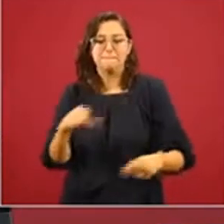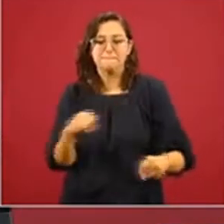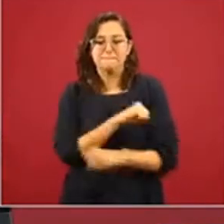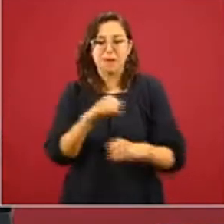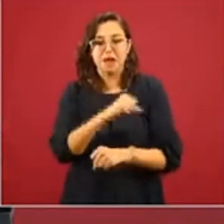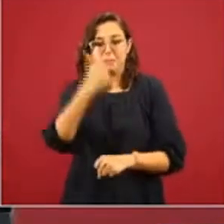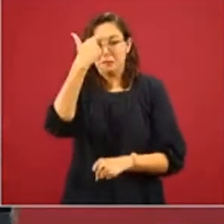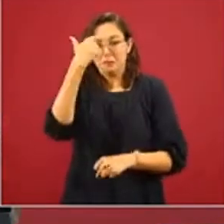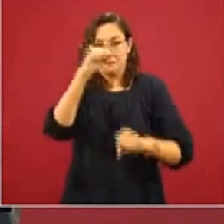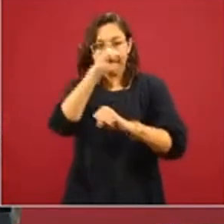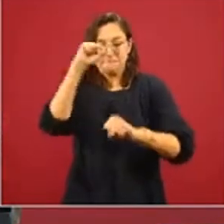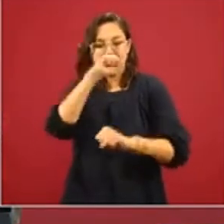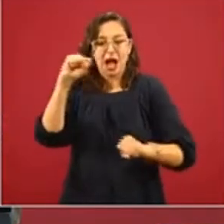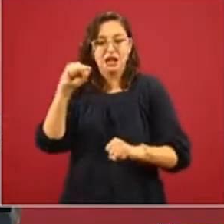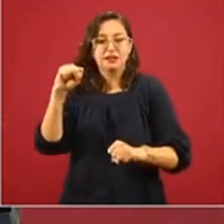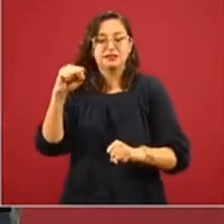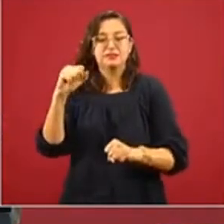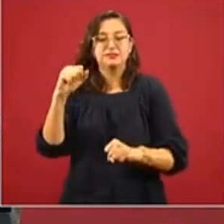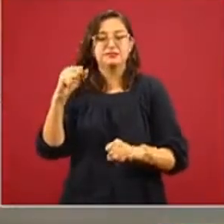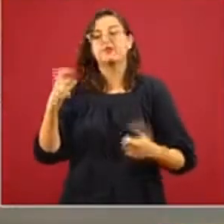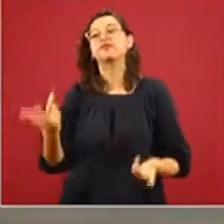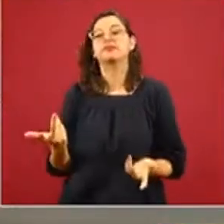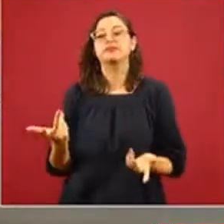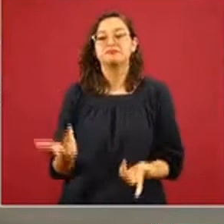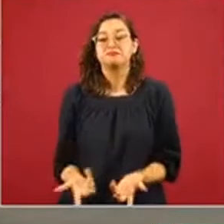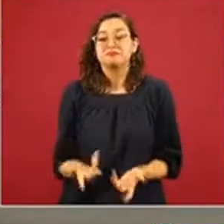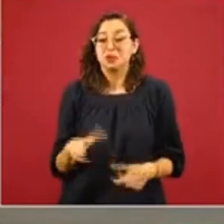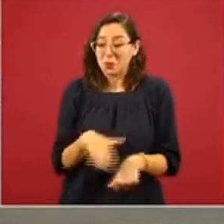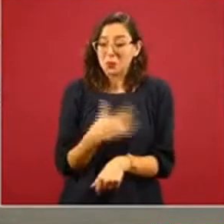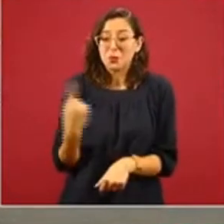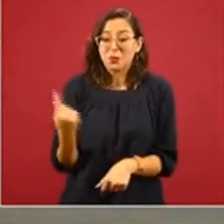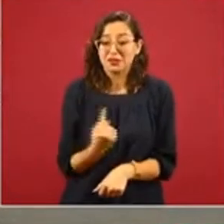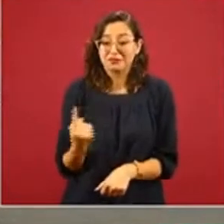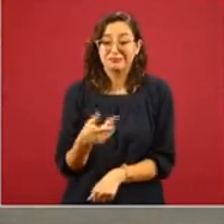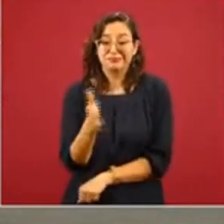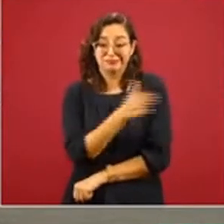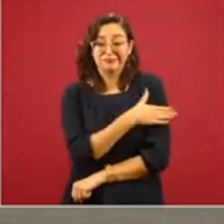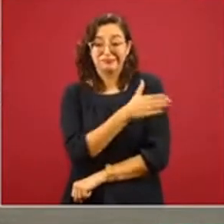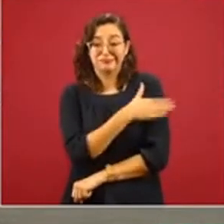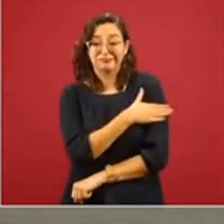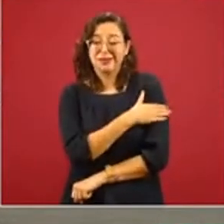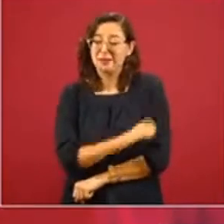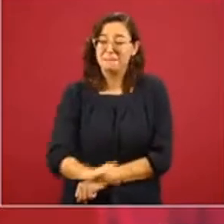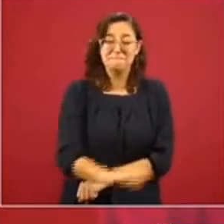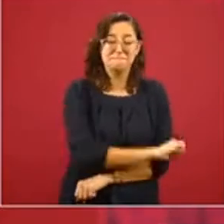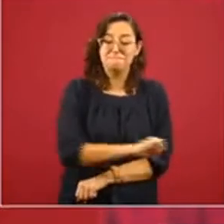del corazón, infartos cerebrales, generalmente causados por la hipertensión,